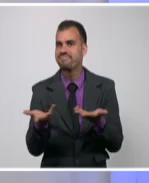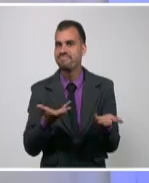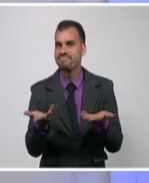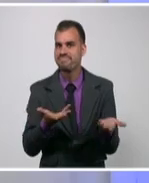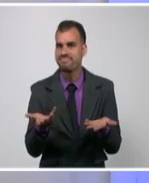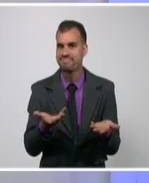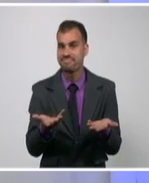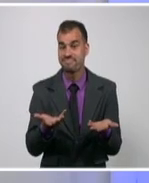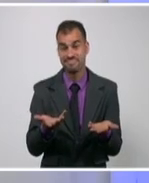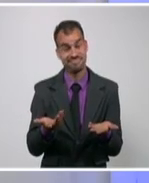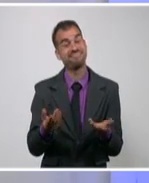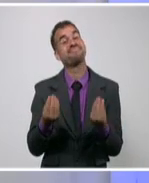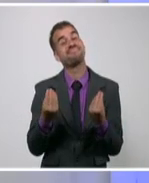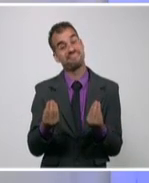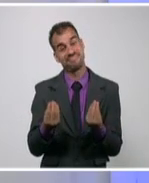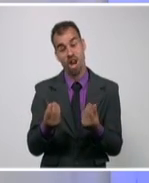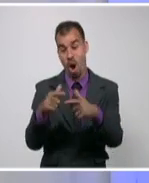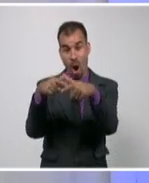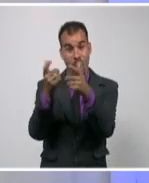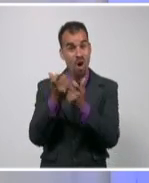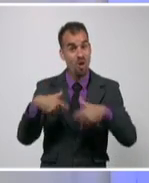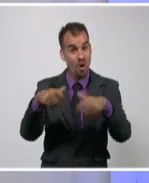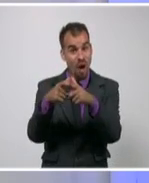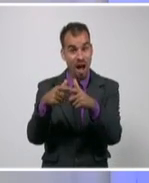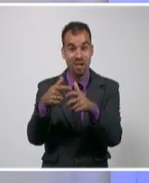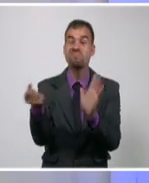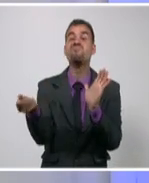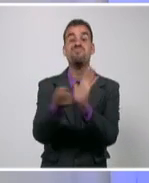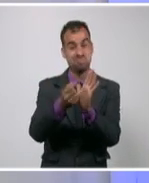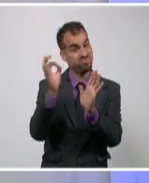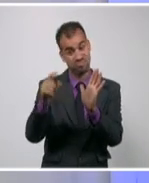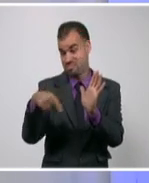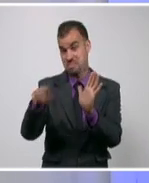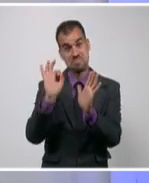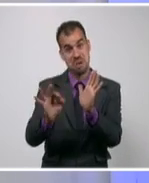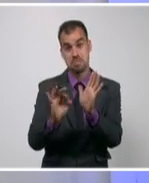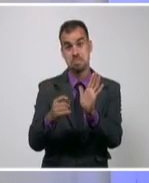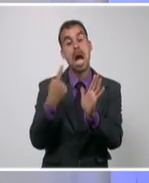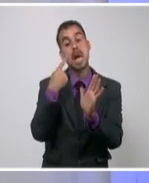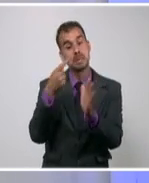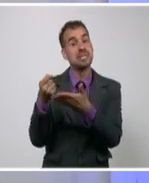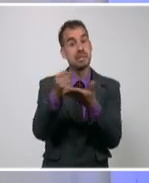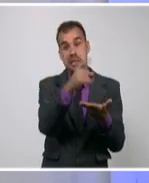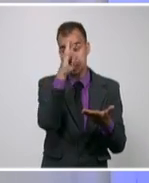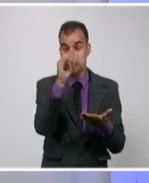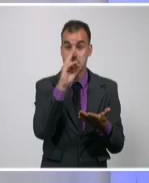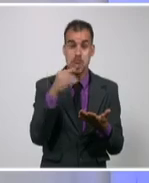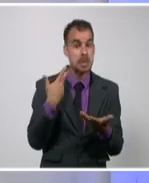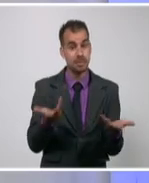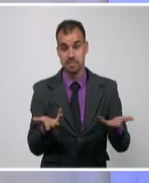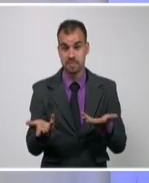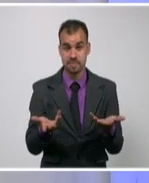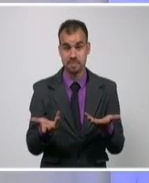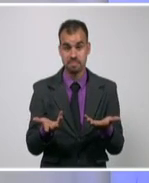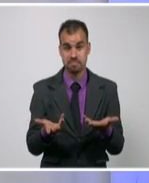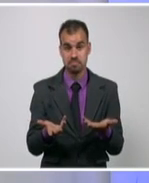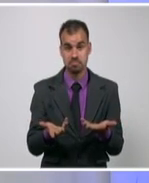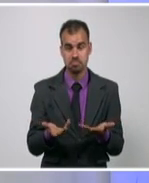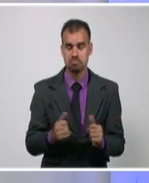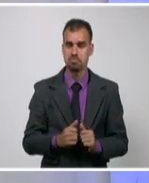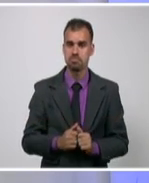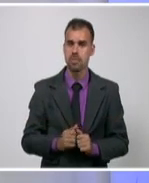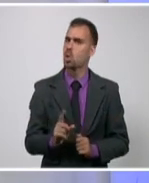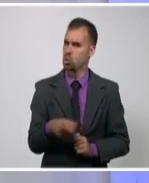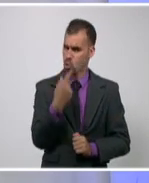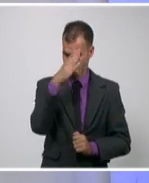mismo Congreso el que lo aprueba. Veremos si logra apoyo del Capitolio. Mientras, Cuba sigue reclamando la devolución